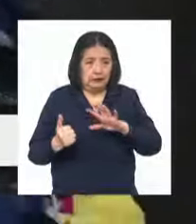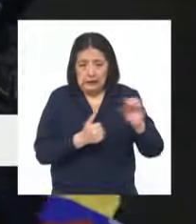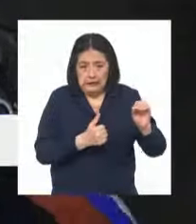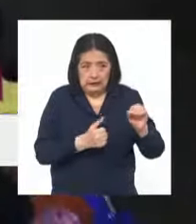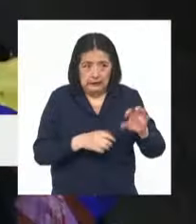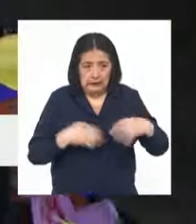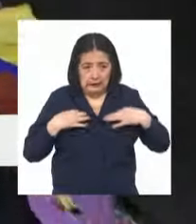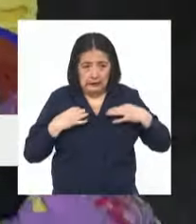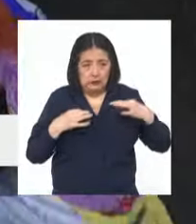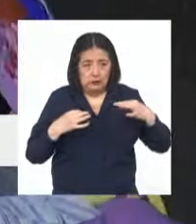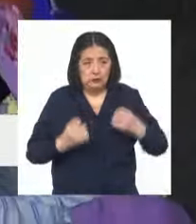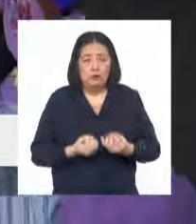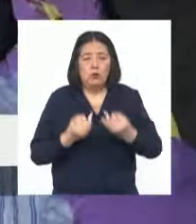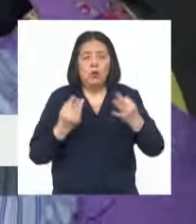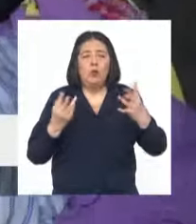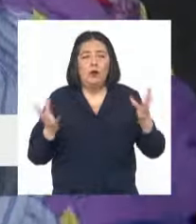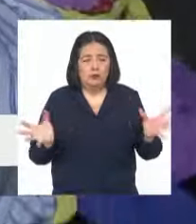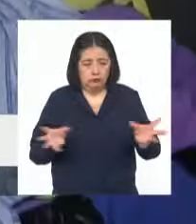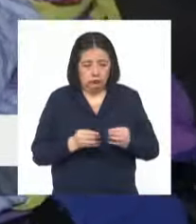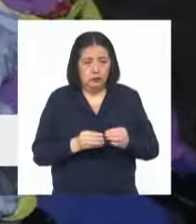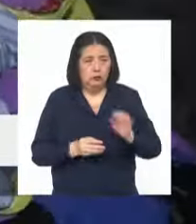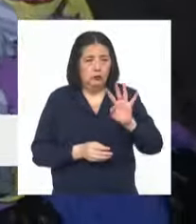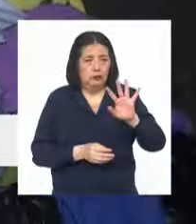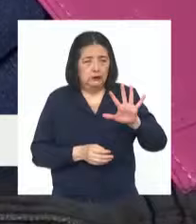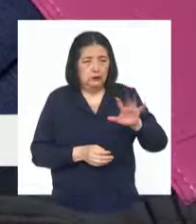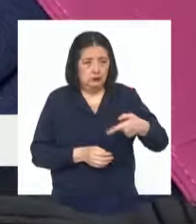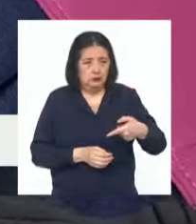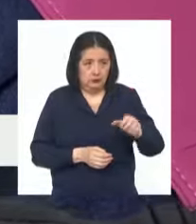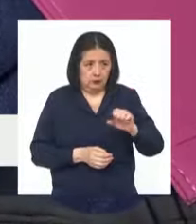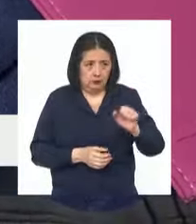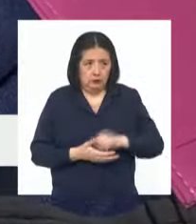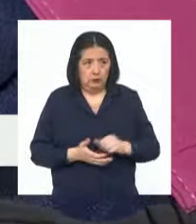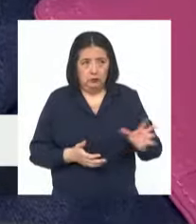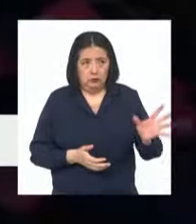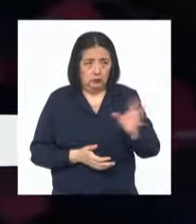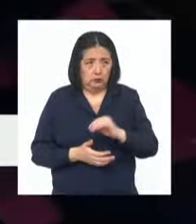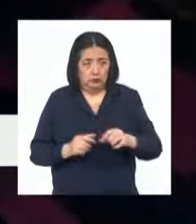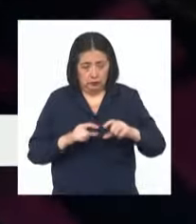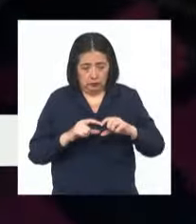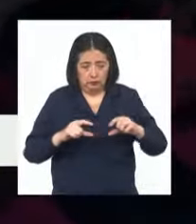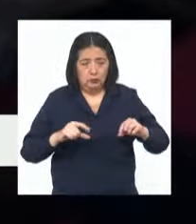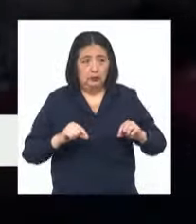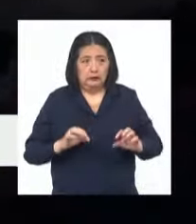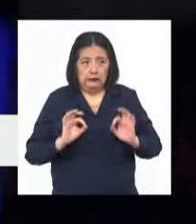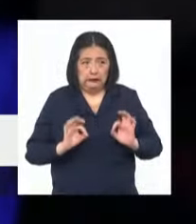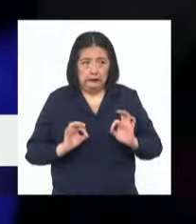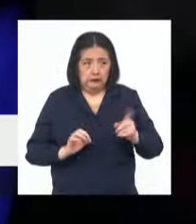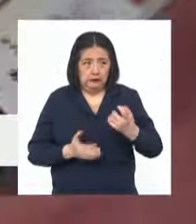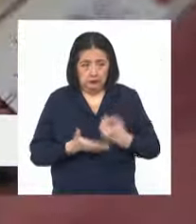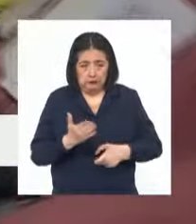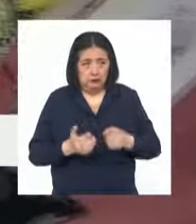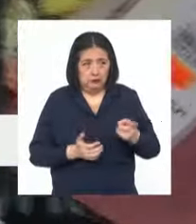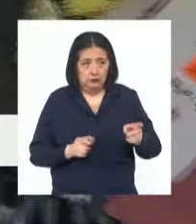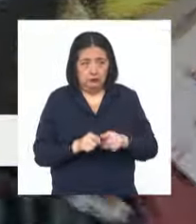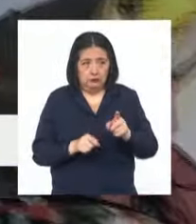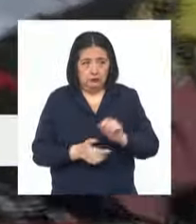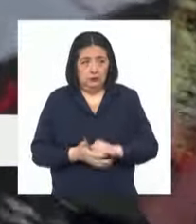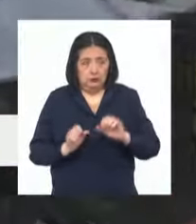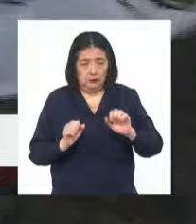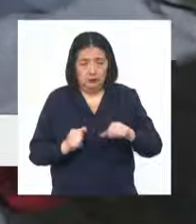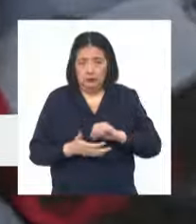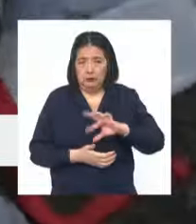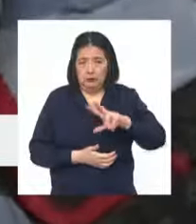piezas, valorizadas en aproximadamente 45 mil soles, todas con sus etiquetas originales y precios incluidos, que